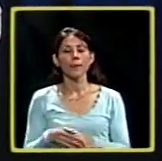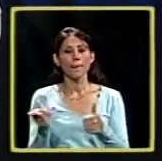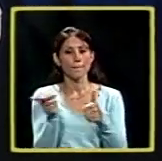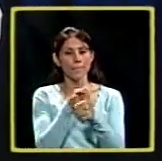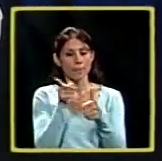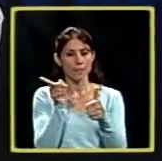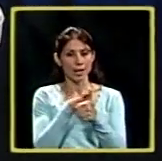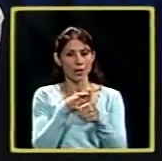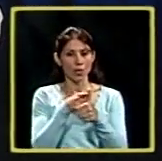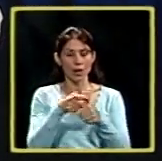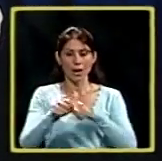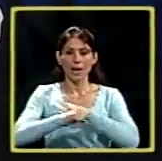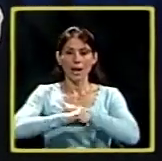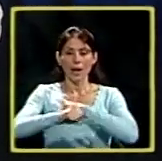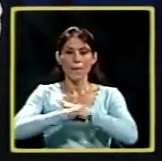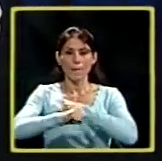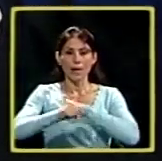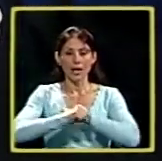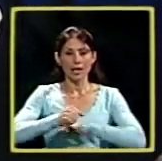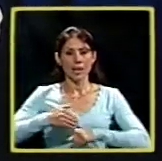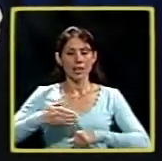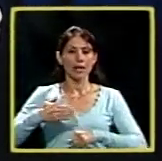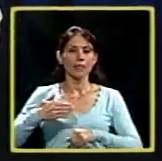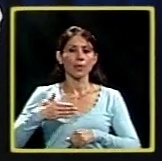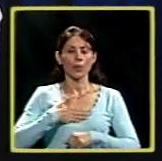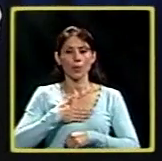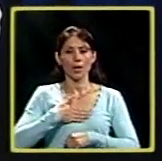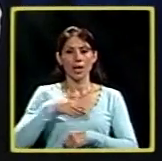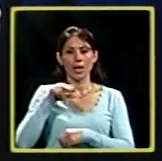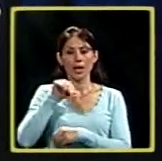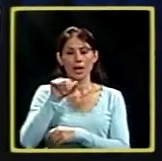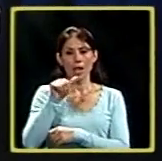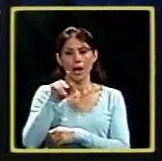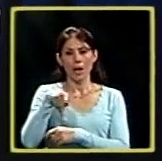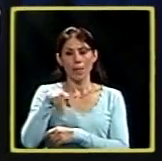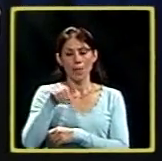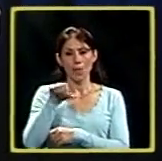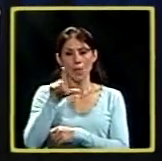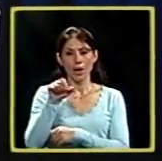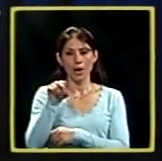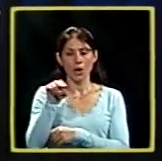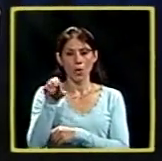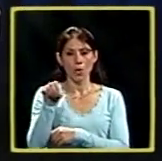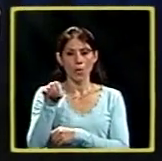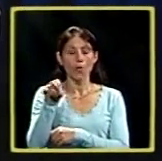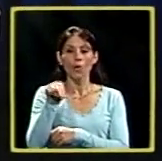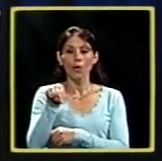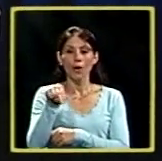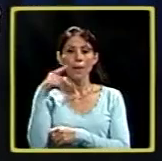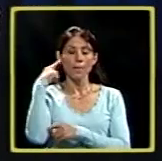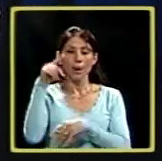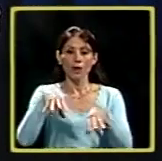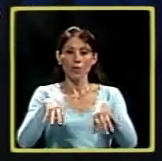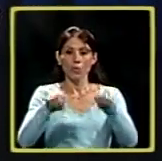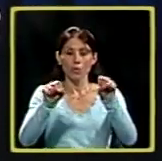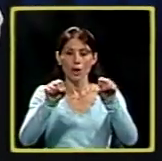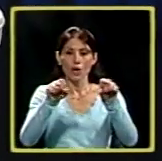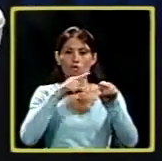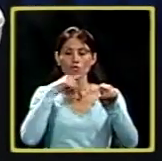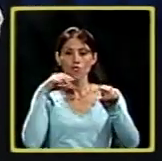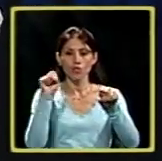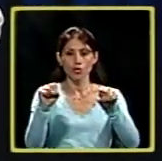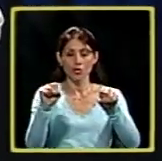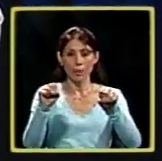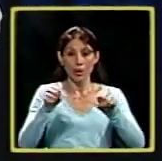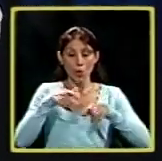Primero está la campaña de Napoleón para invadir Rusia. Cuando el ejército de Napoleón estaba acampando en las afueras